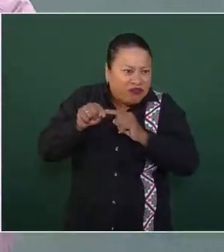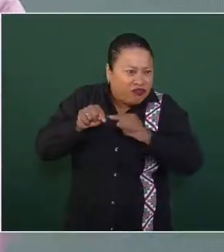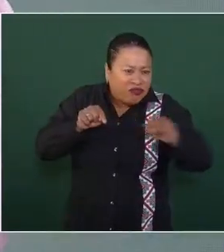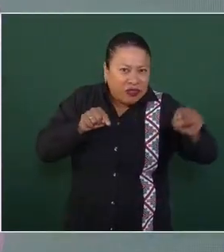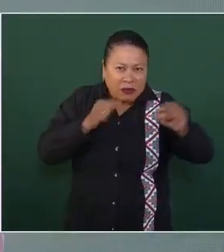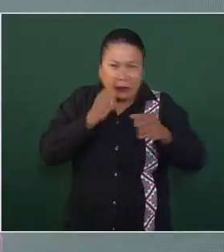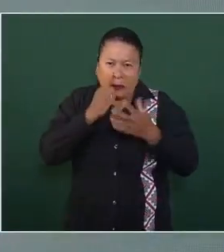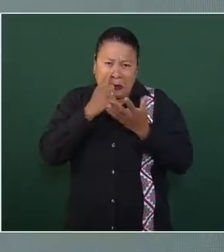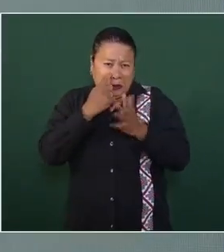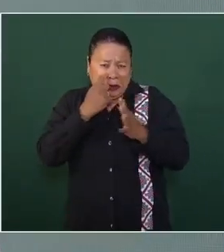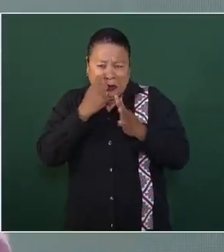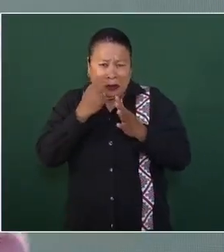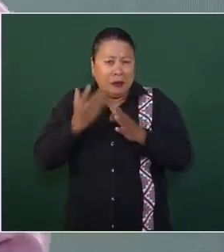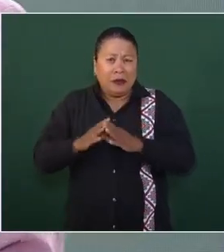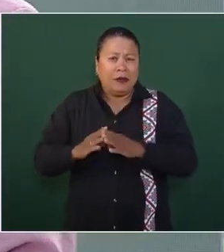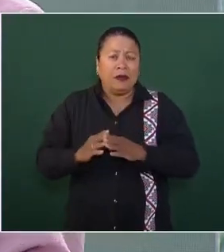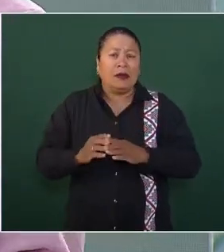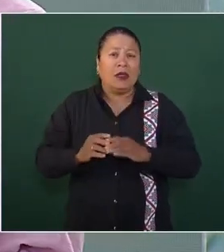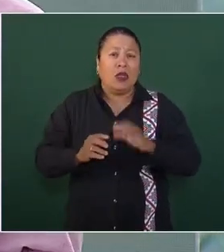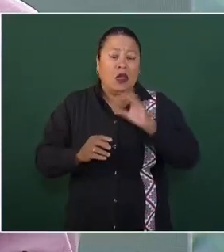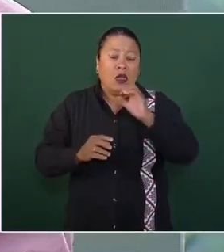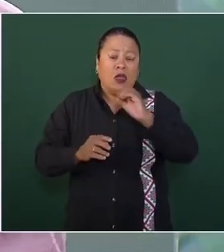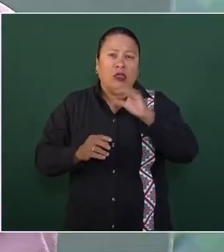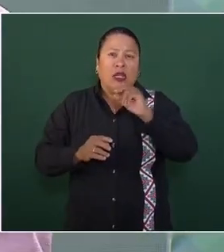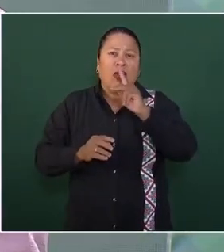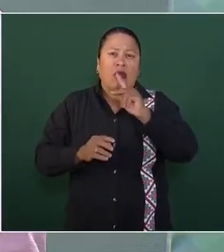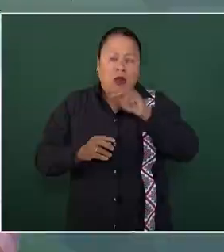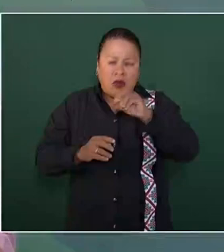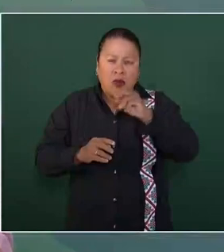idea el océano Pacífico